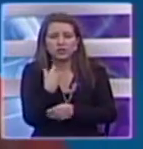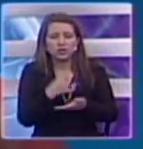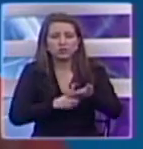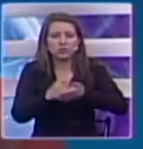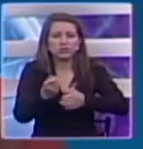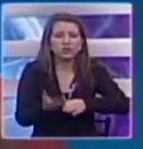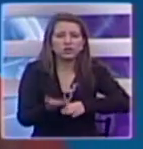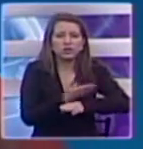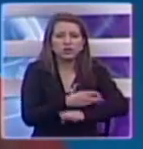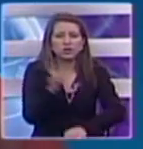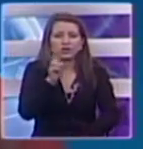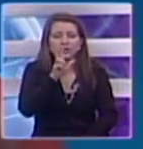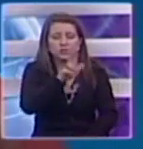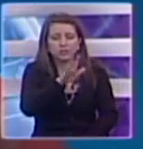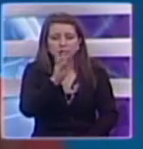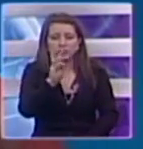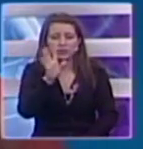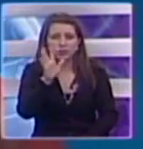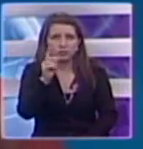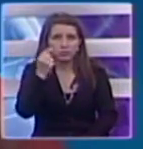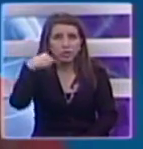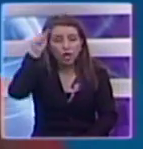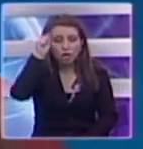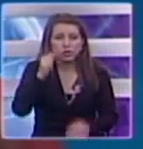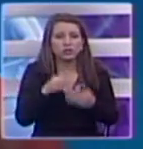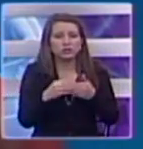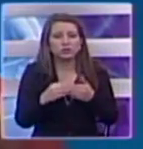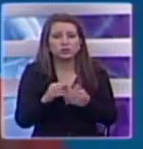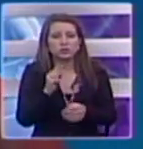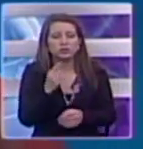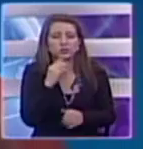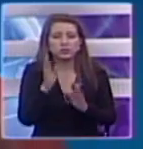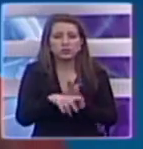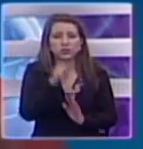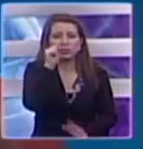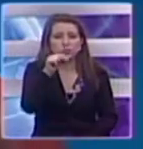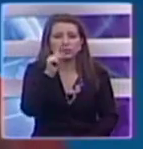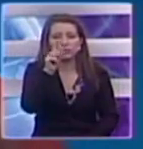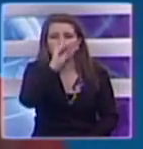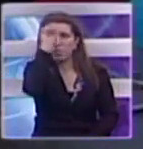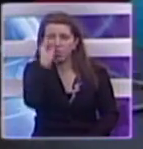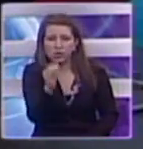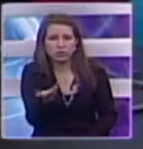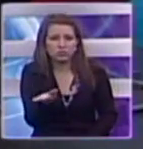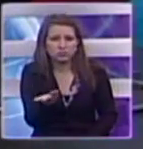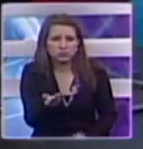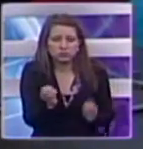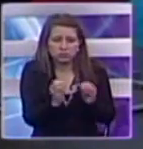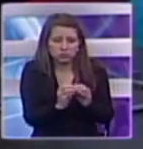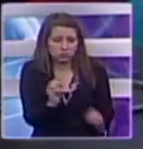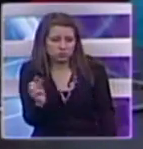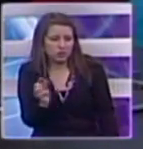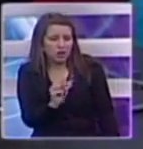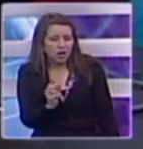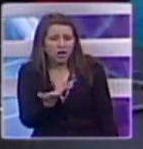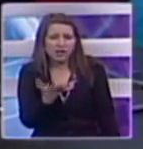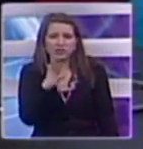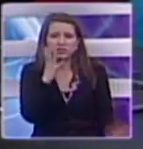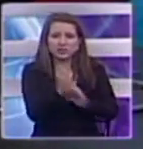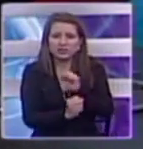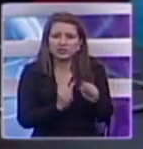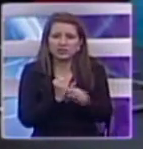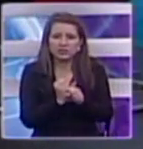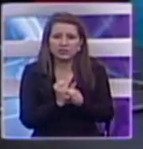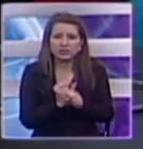el viernes de 367 millones de dólares a 1.1% de tasa. Mucho más barato. A 5 años plazo,